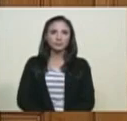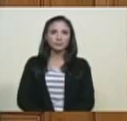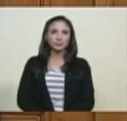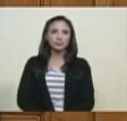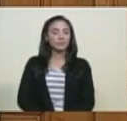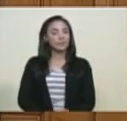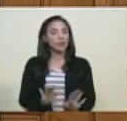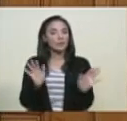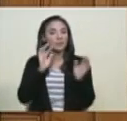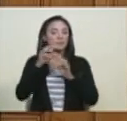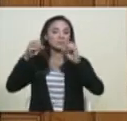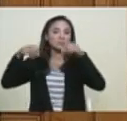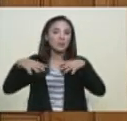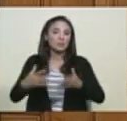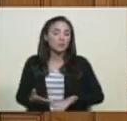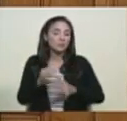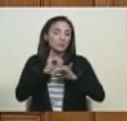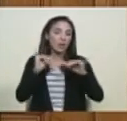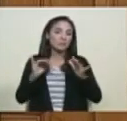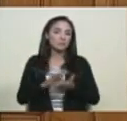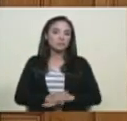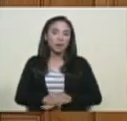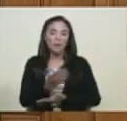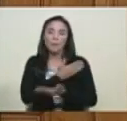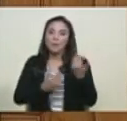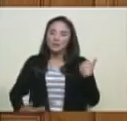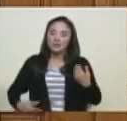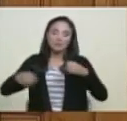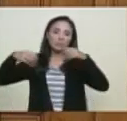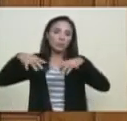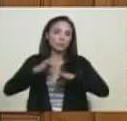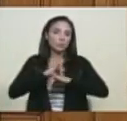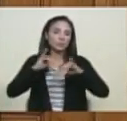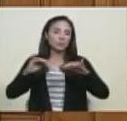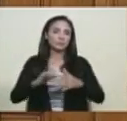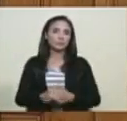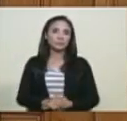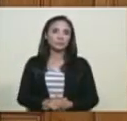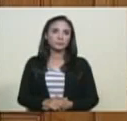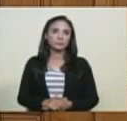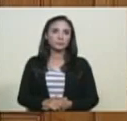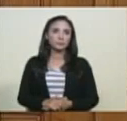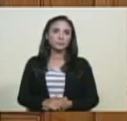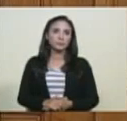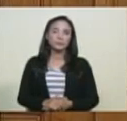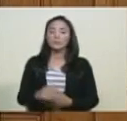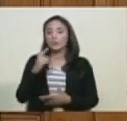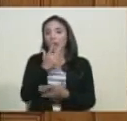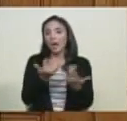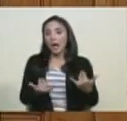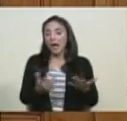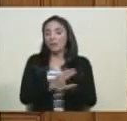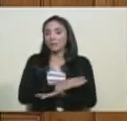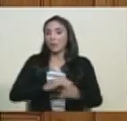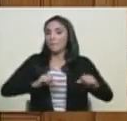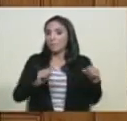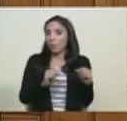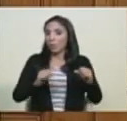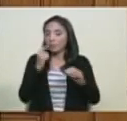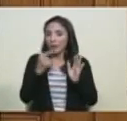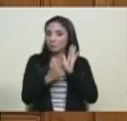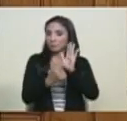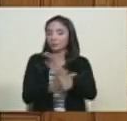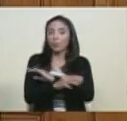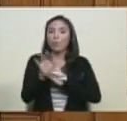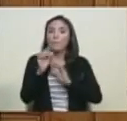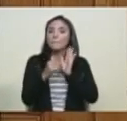Y se fue. Se fue. Se fue. Convirtió a Bogotá en el epicentro de la